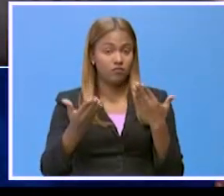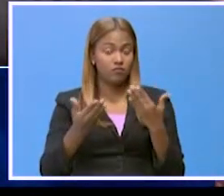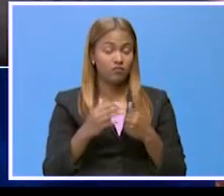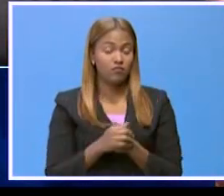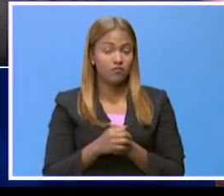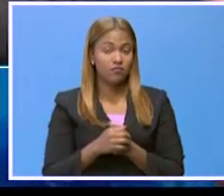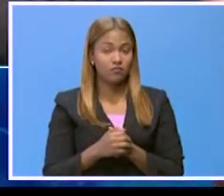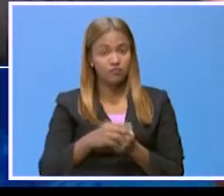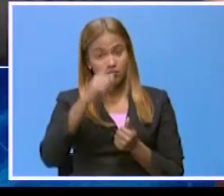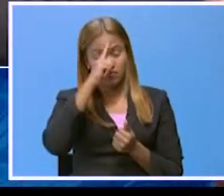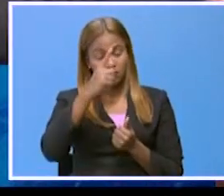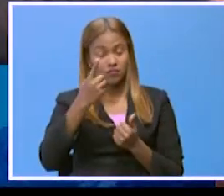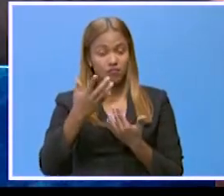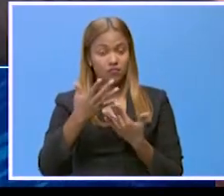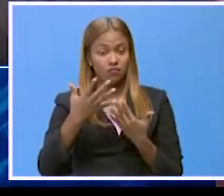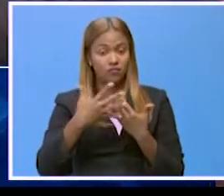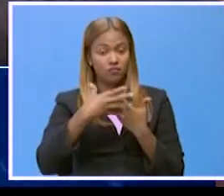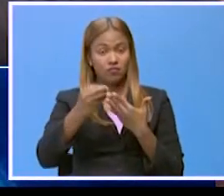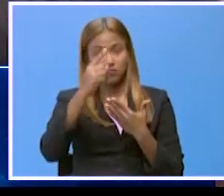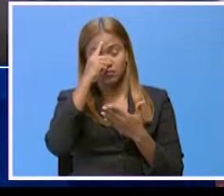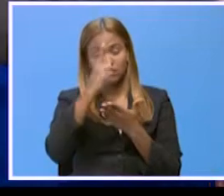de la vida